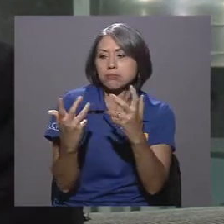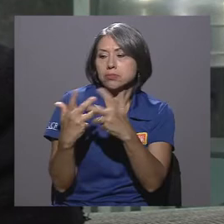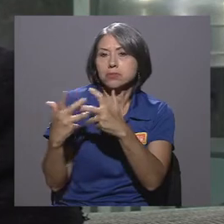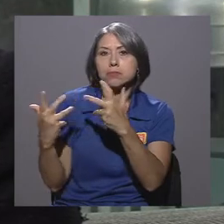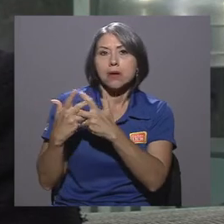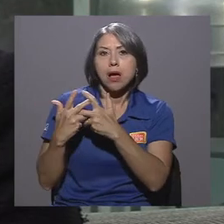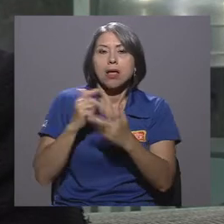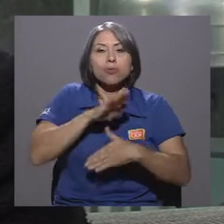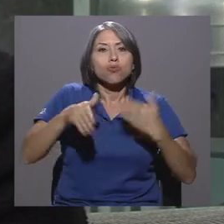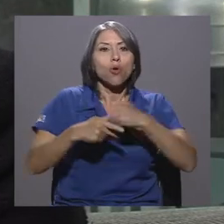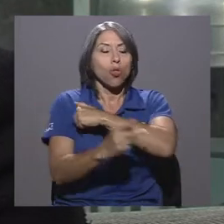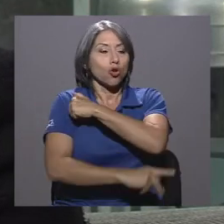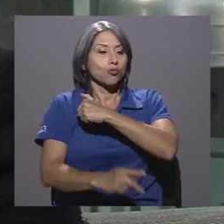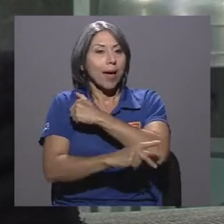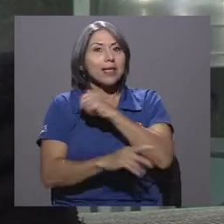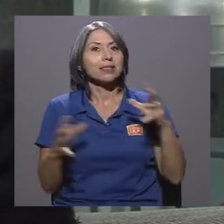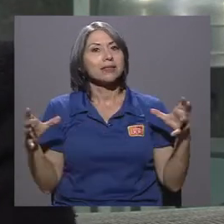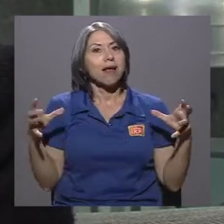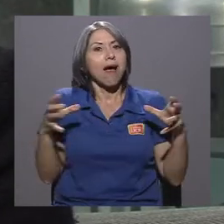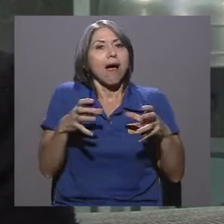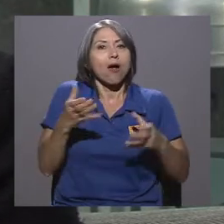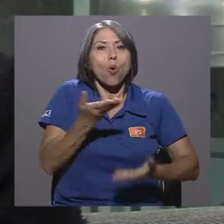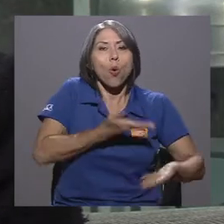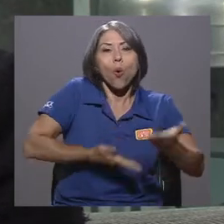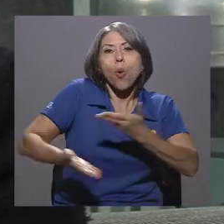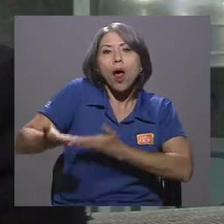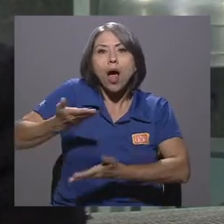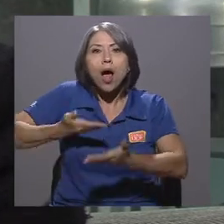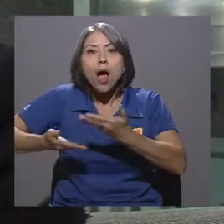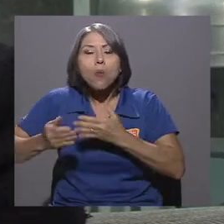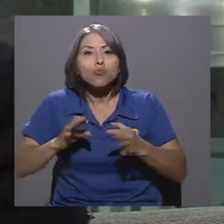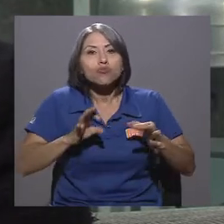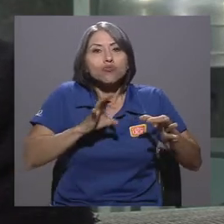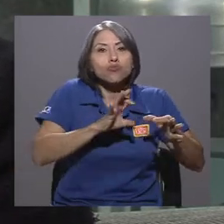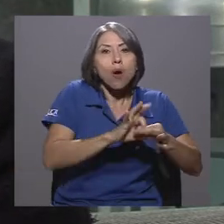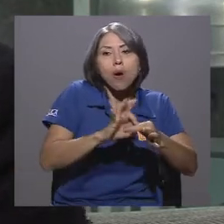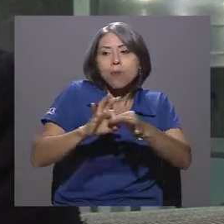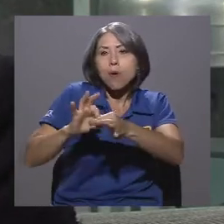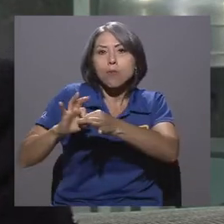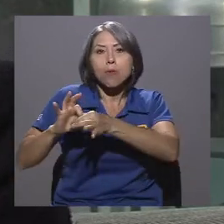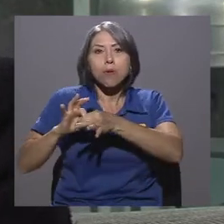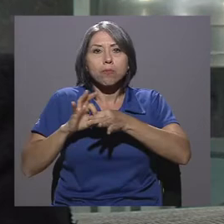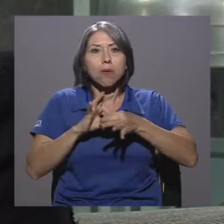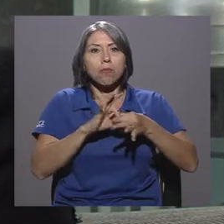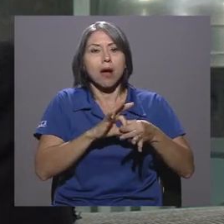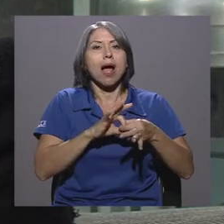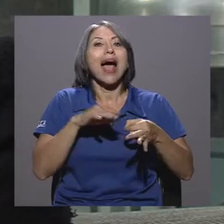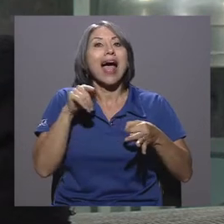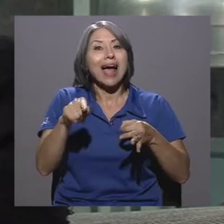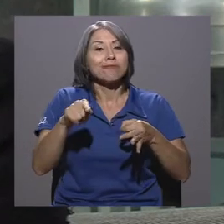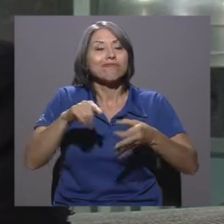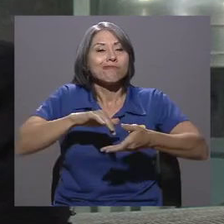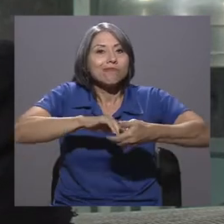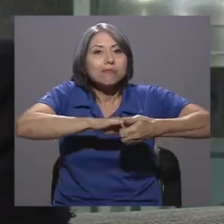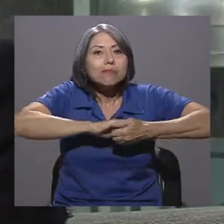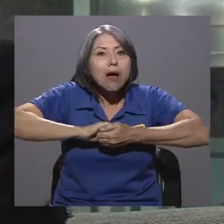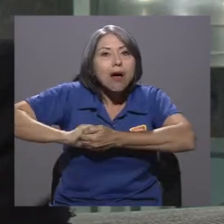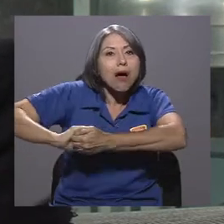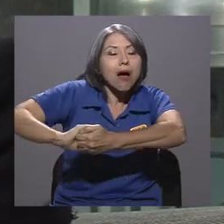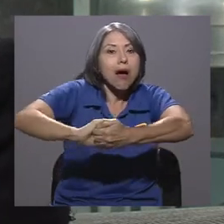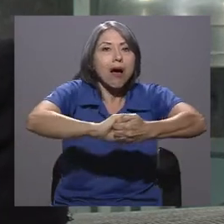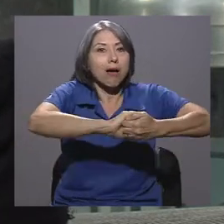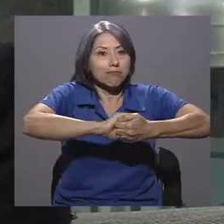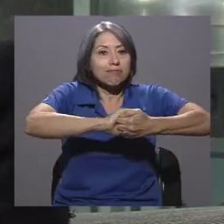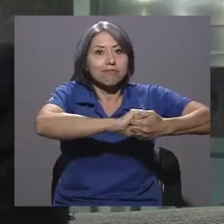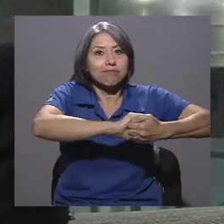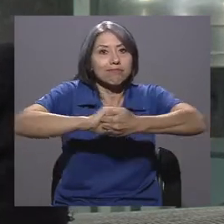colaboren todos los países, a que haya una coordinación entre los países, a que se dé esta solidaridad que se espera